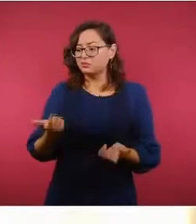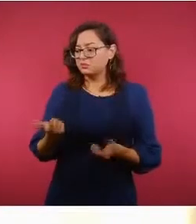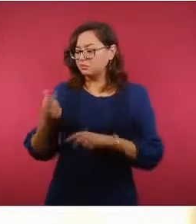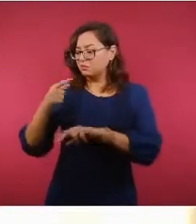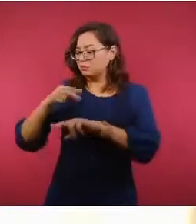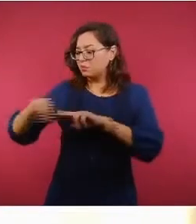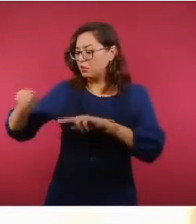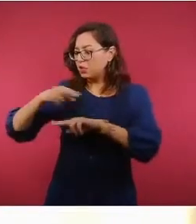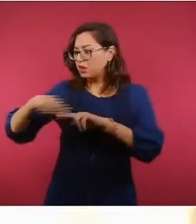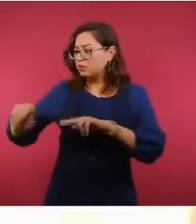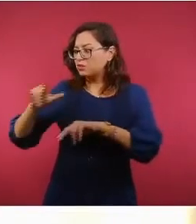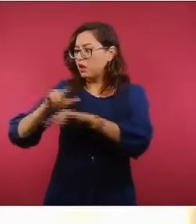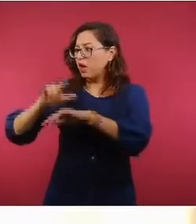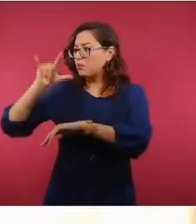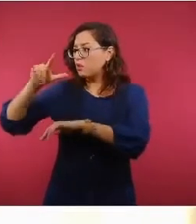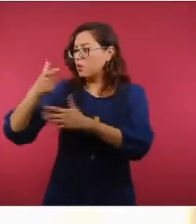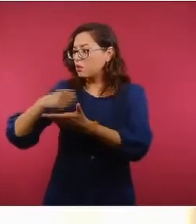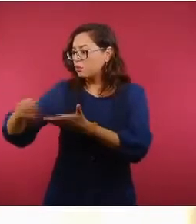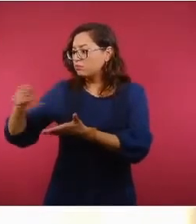poco.